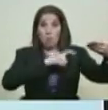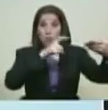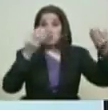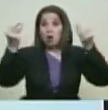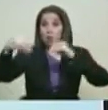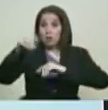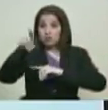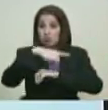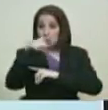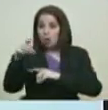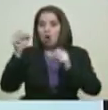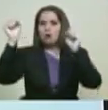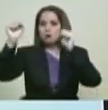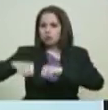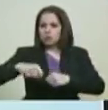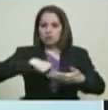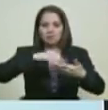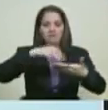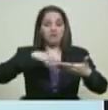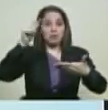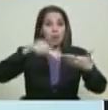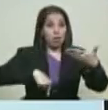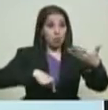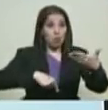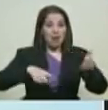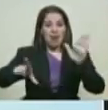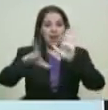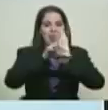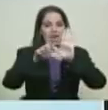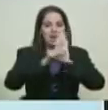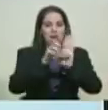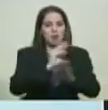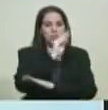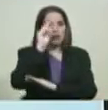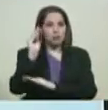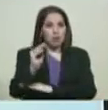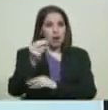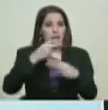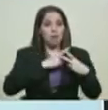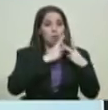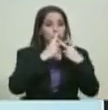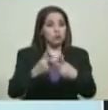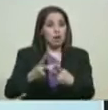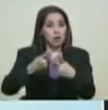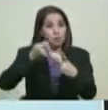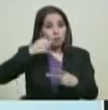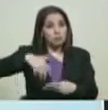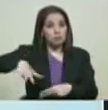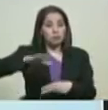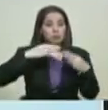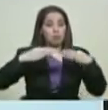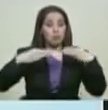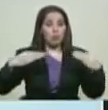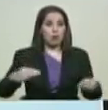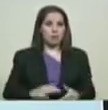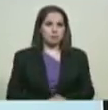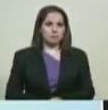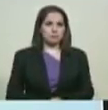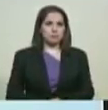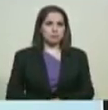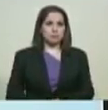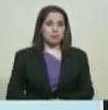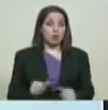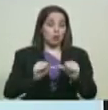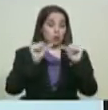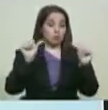un sistema pensado para proteger la voluntad popular. Y además es un sistema que